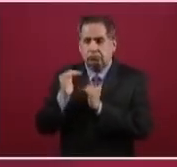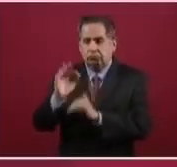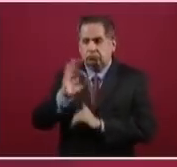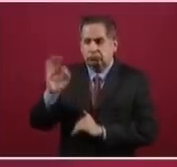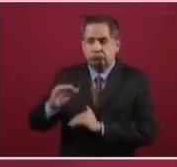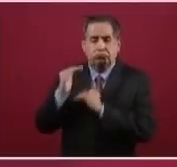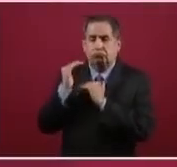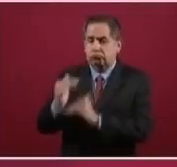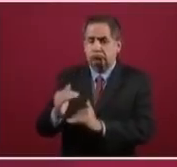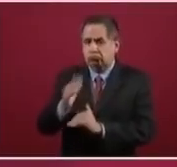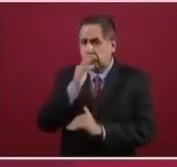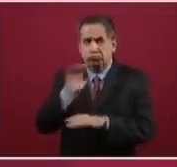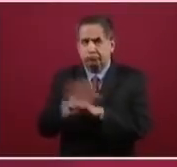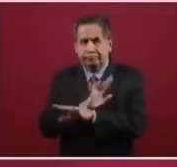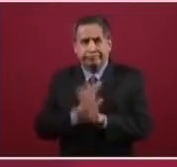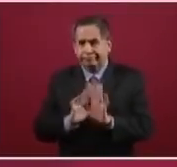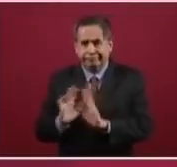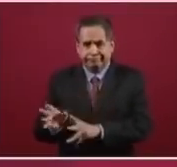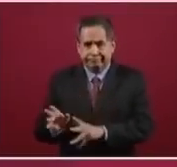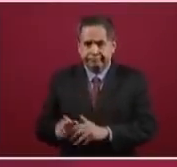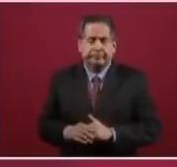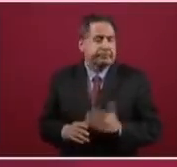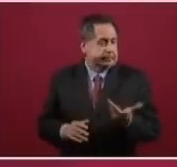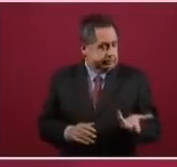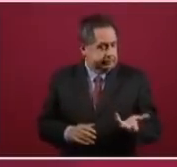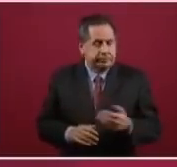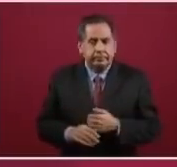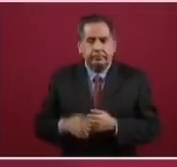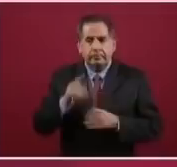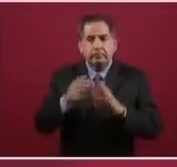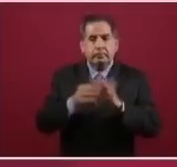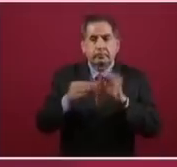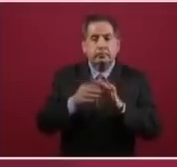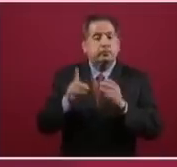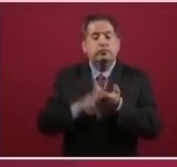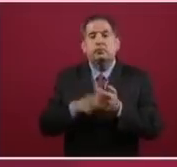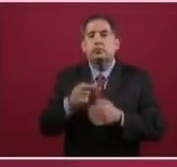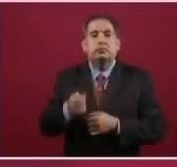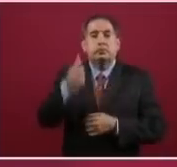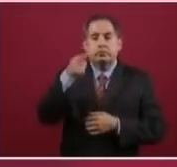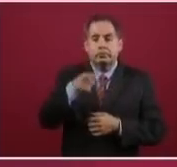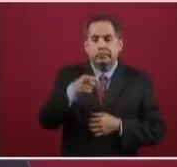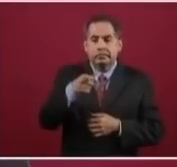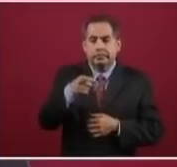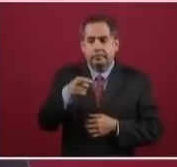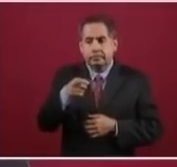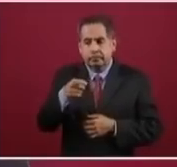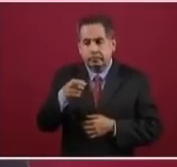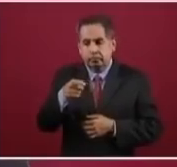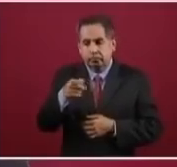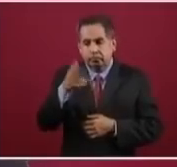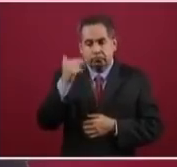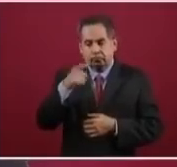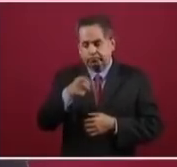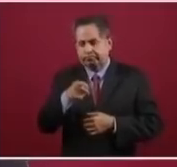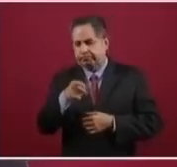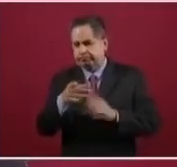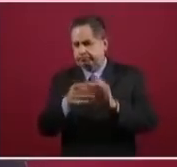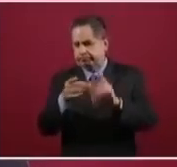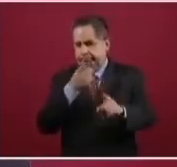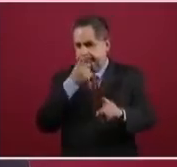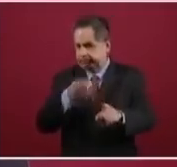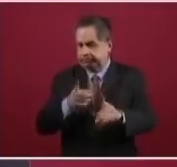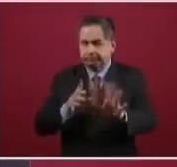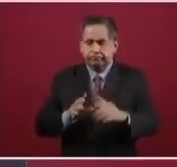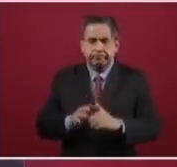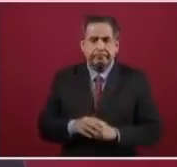a tasas fijas lo que sí lo que sí influye fuerte fue su primera su primera aseveración que